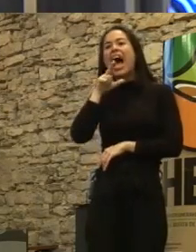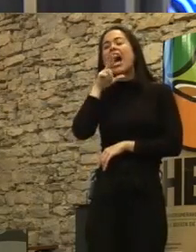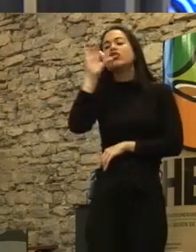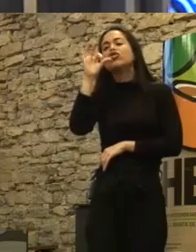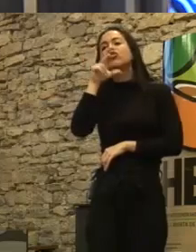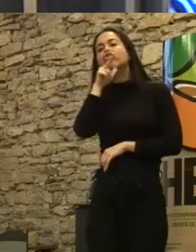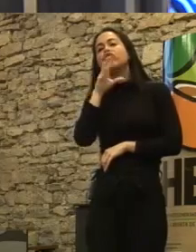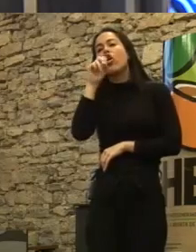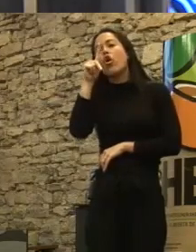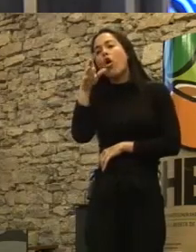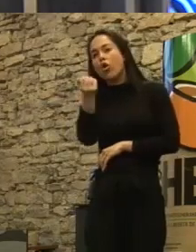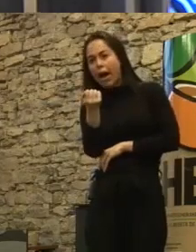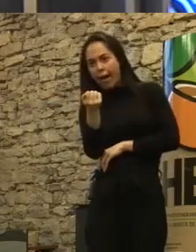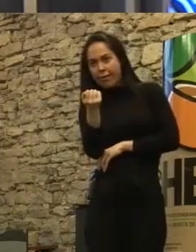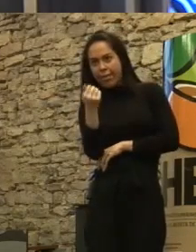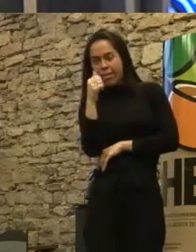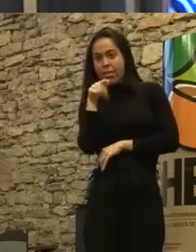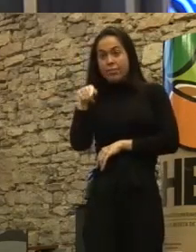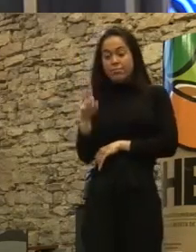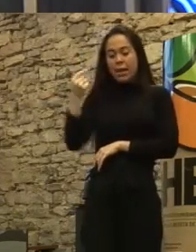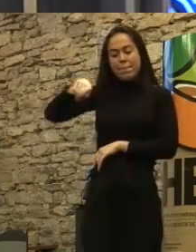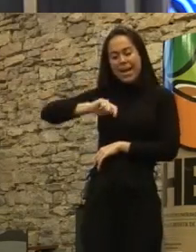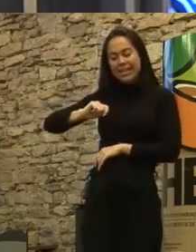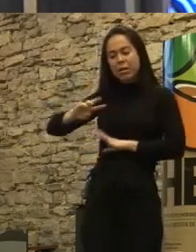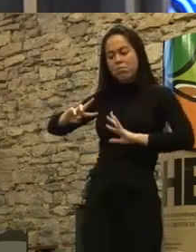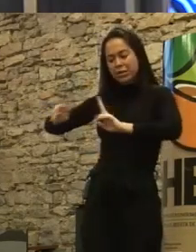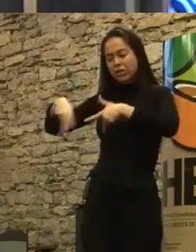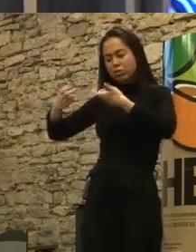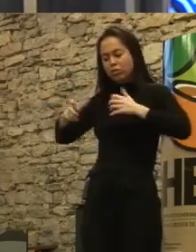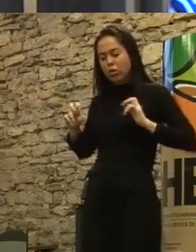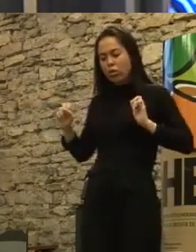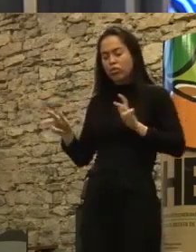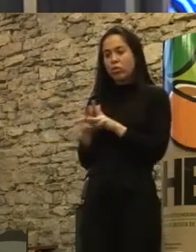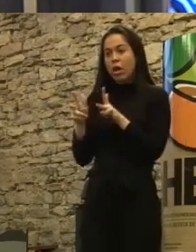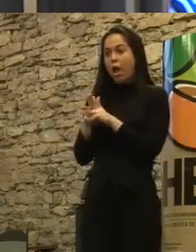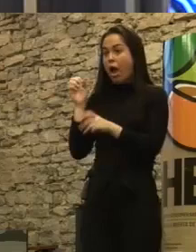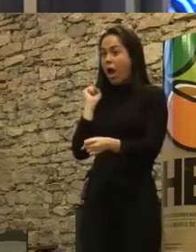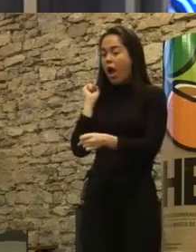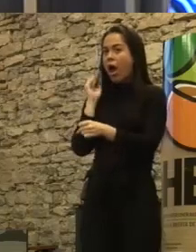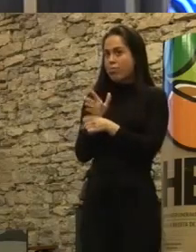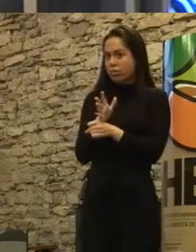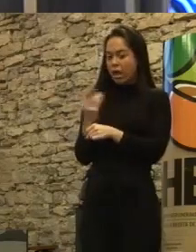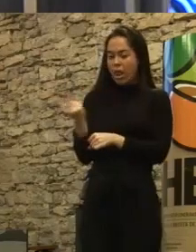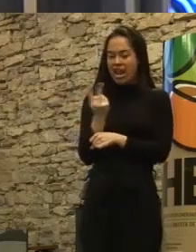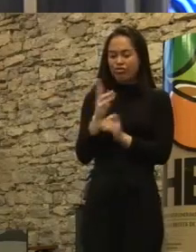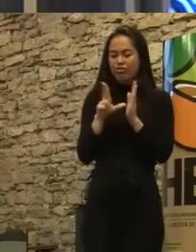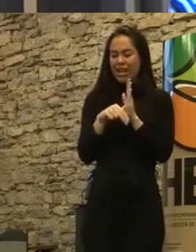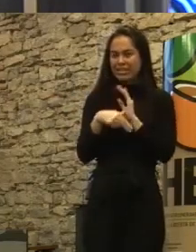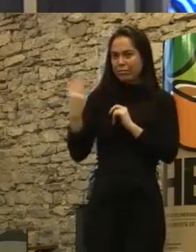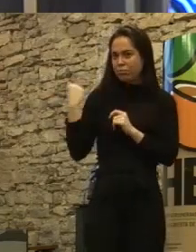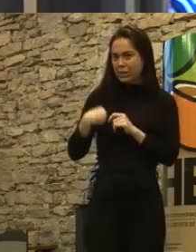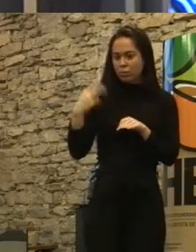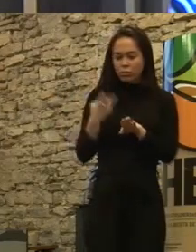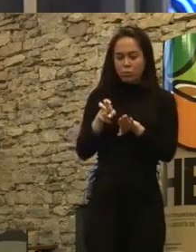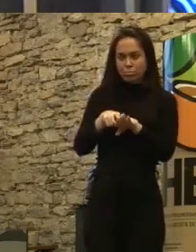referencia en el campo de esto del emprendimiento social. Apuestan desde ASOCA, es maravilloso, porque en esta sociedad cada